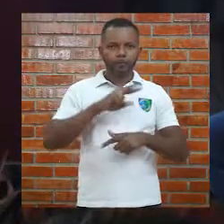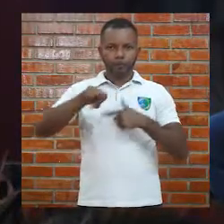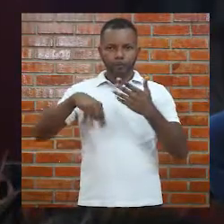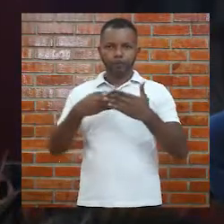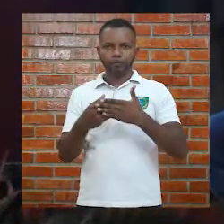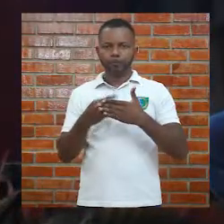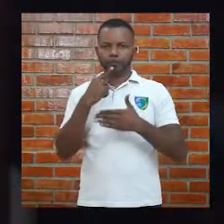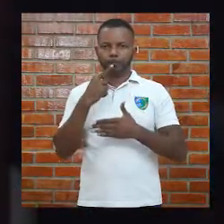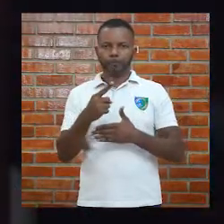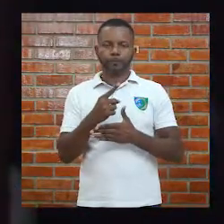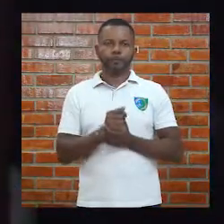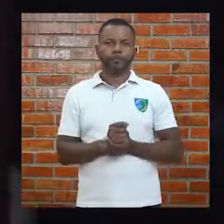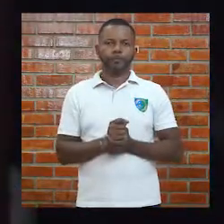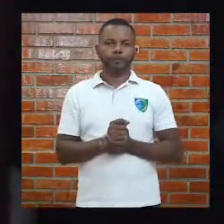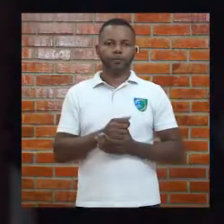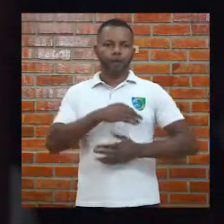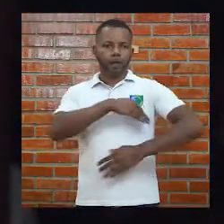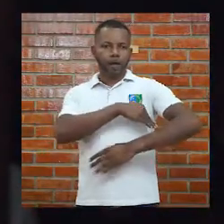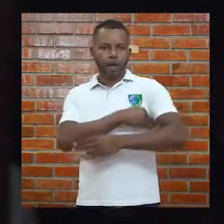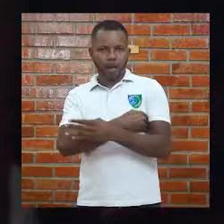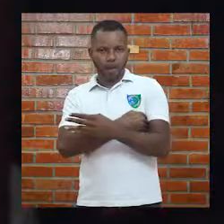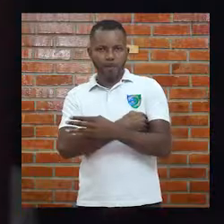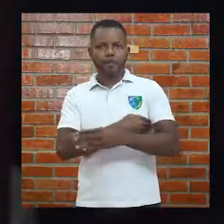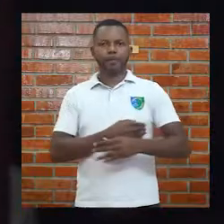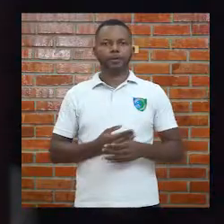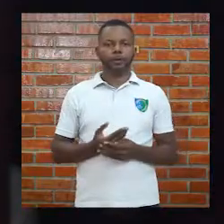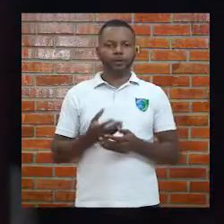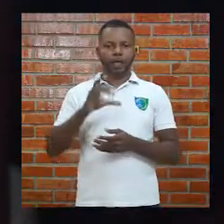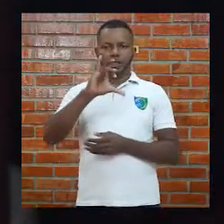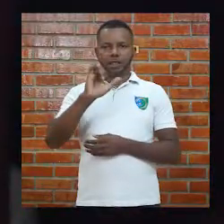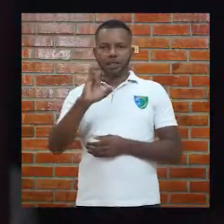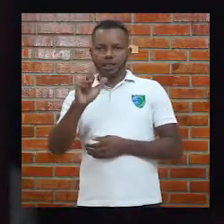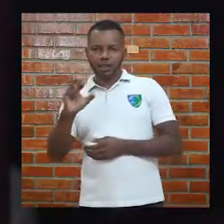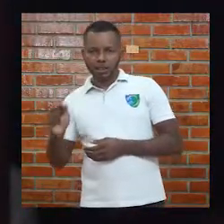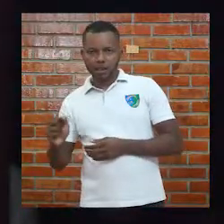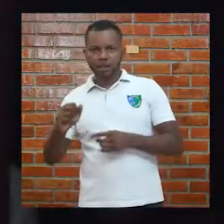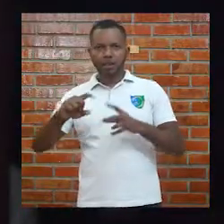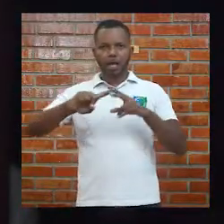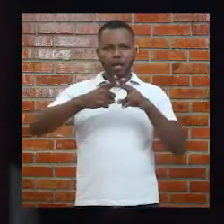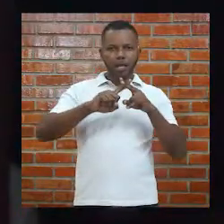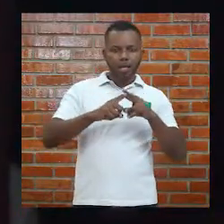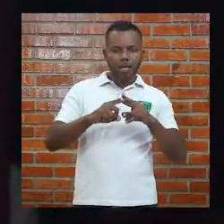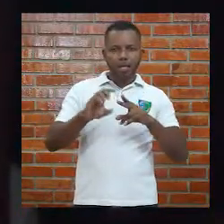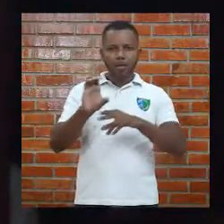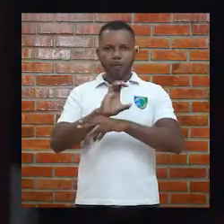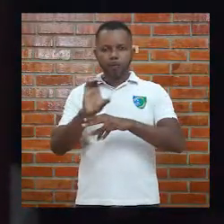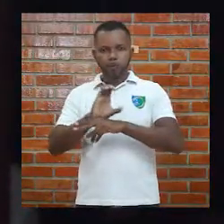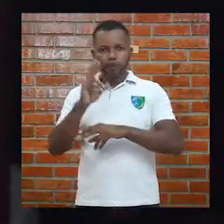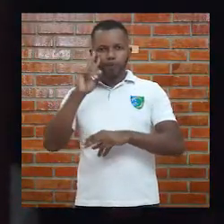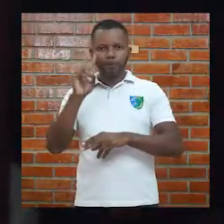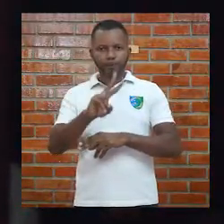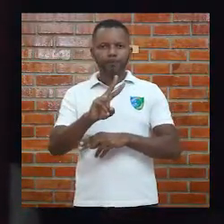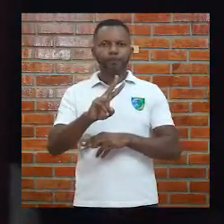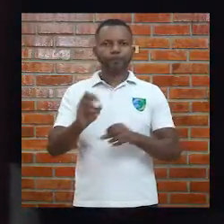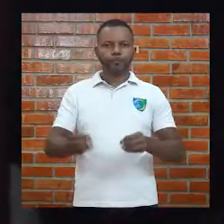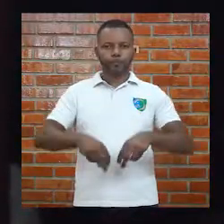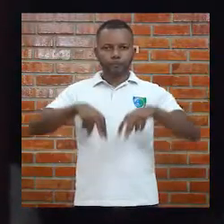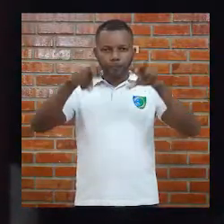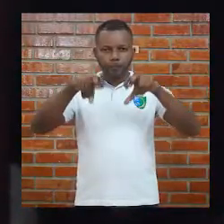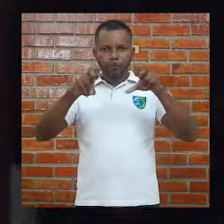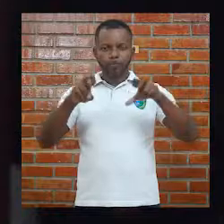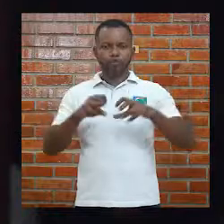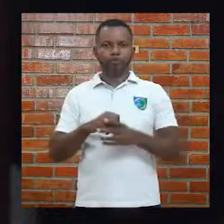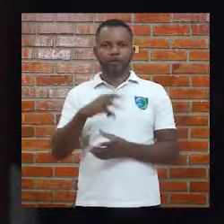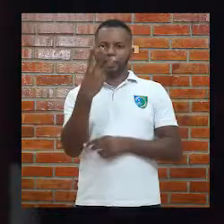ya les explicó la ministra de Ciencia y Tecnología, nosotros en esa misión de sabios tuvimos claro que había